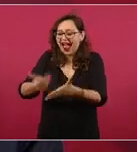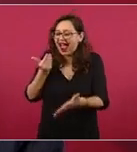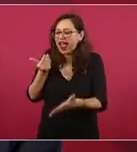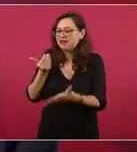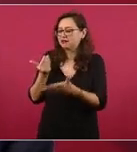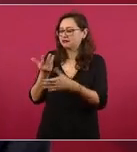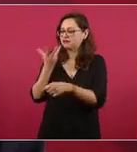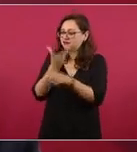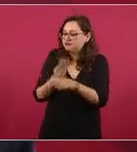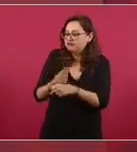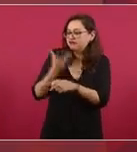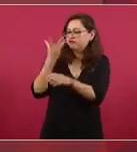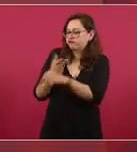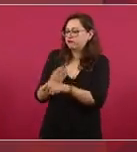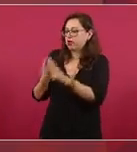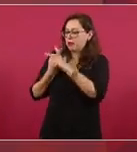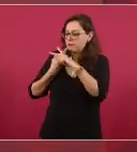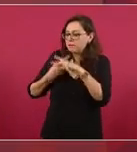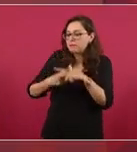que